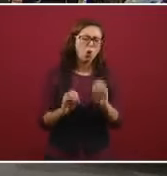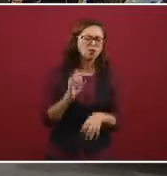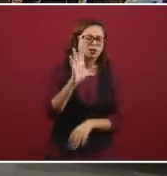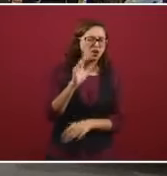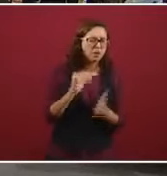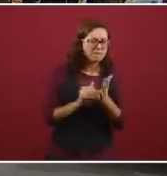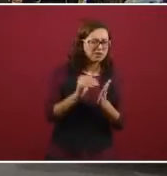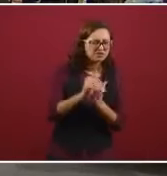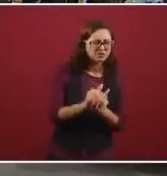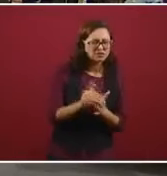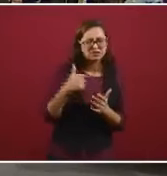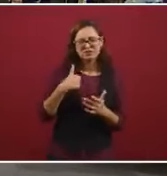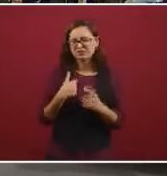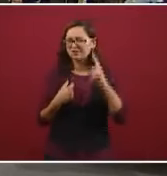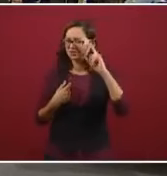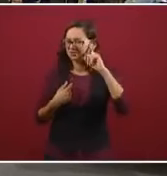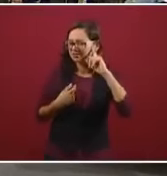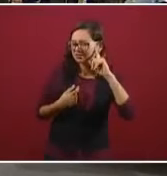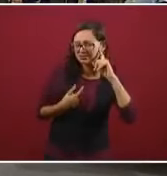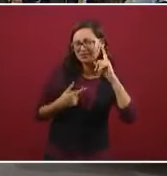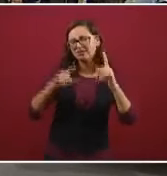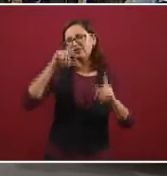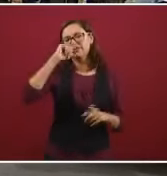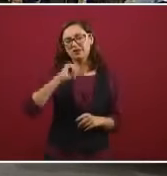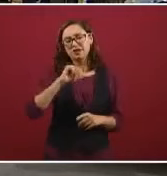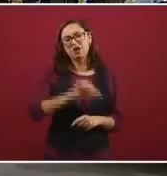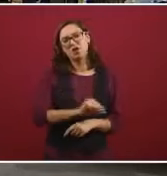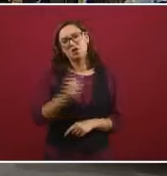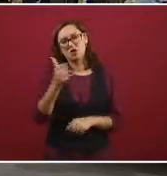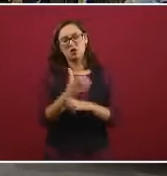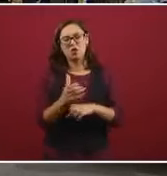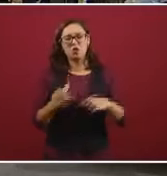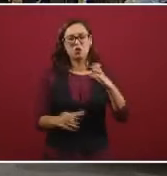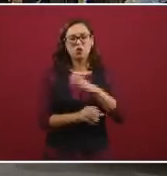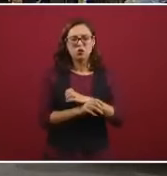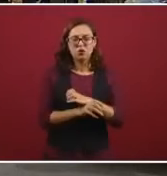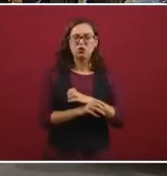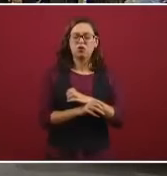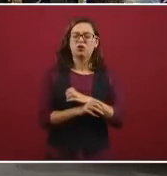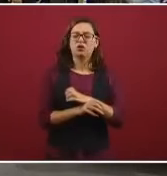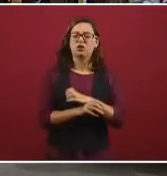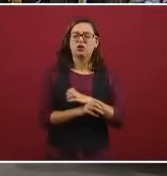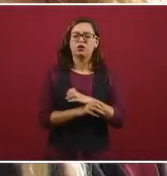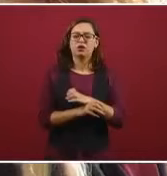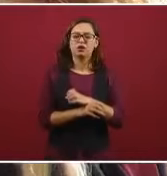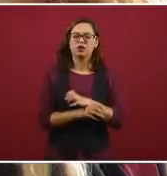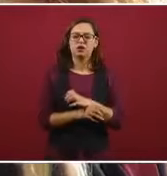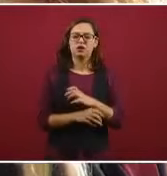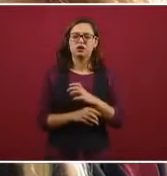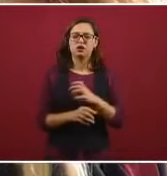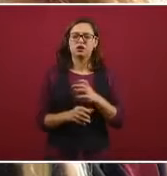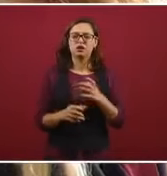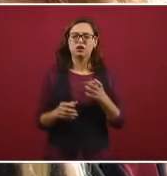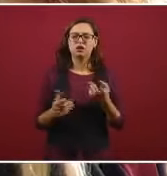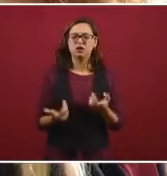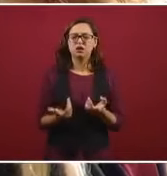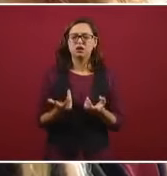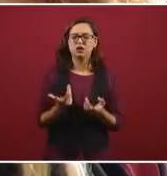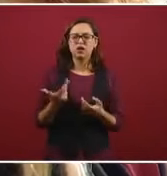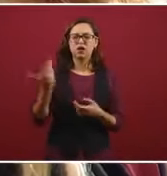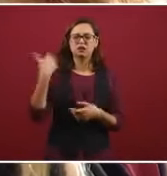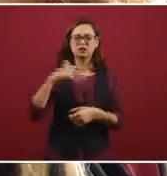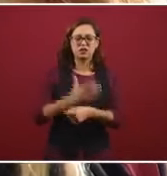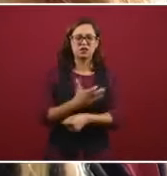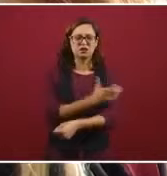porque ya no escuché bien. Y la otra era insistir nada más en lo que comentaba la